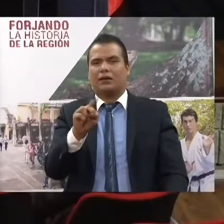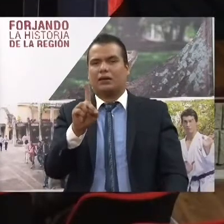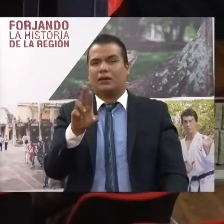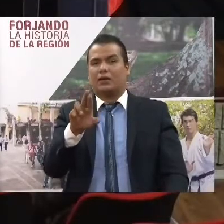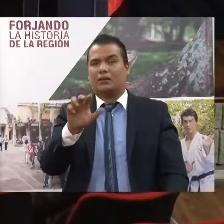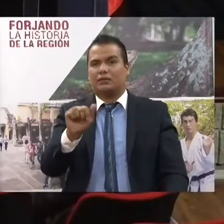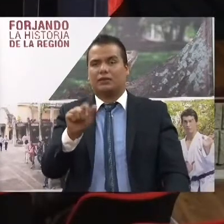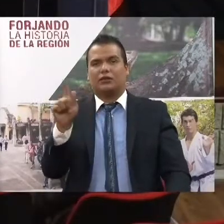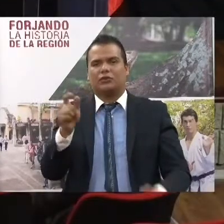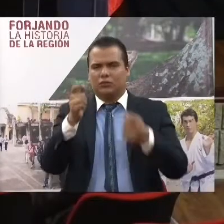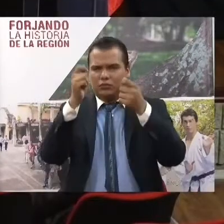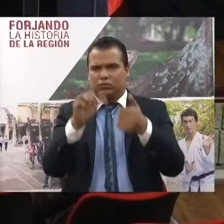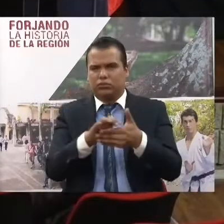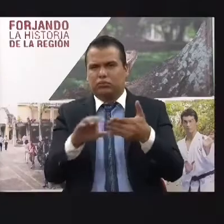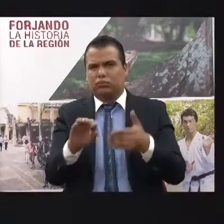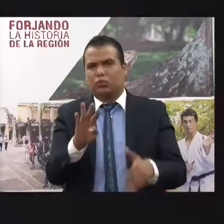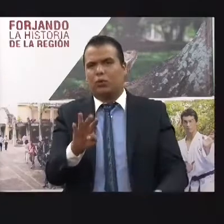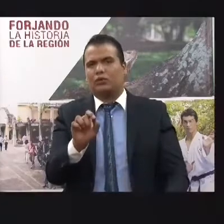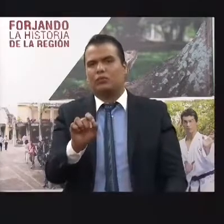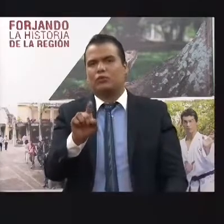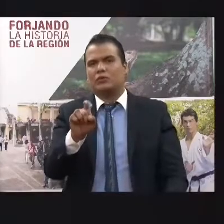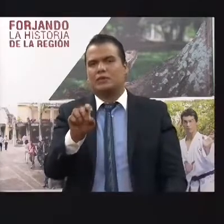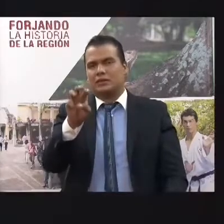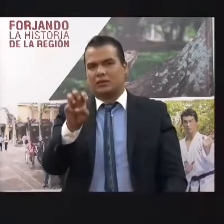de 4.68.